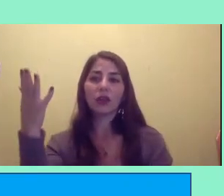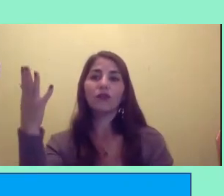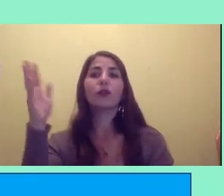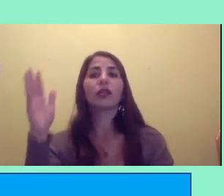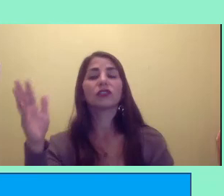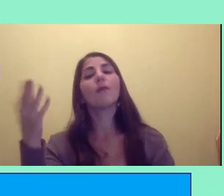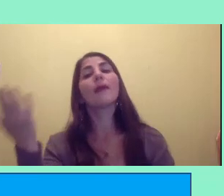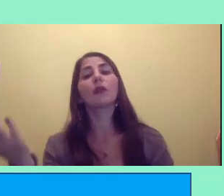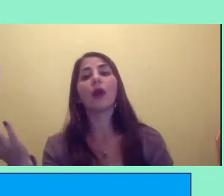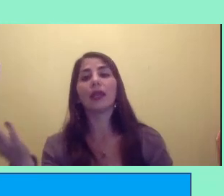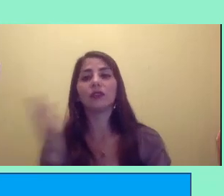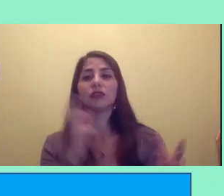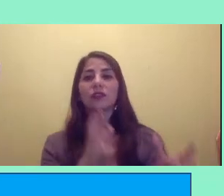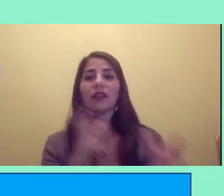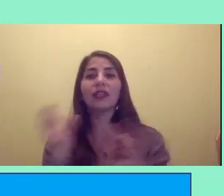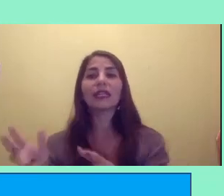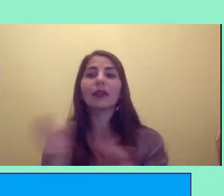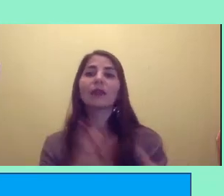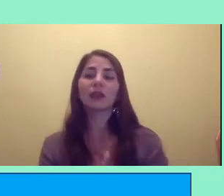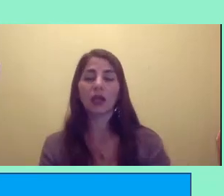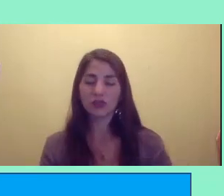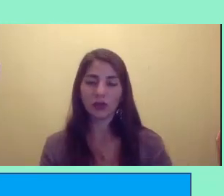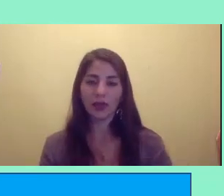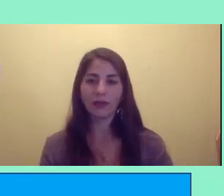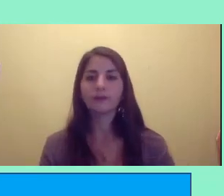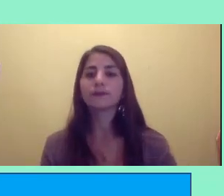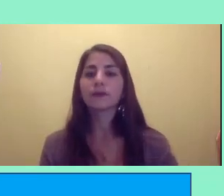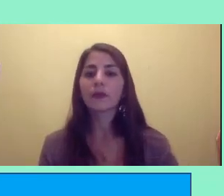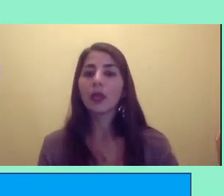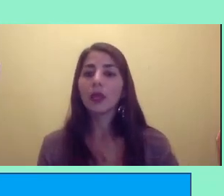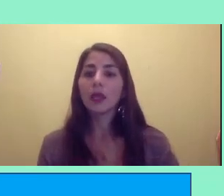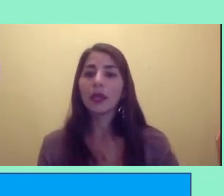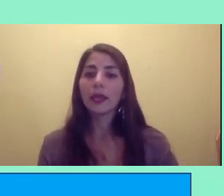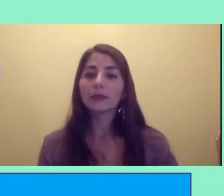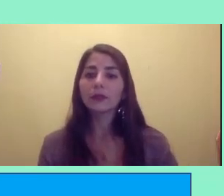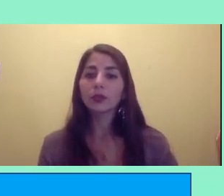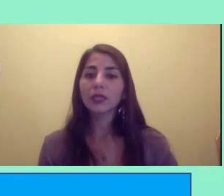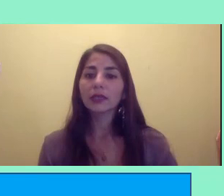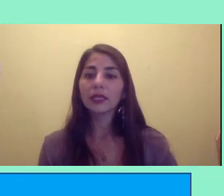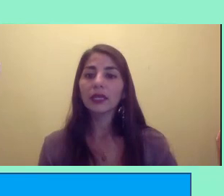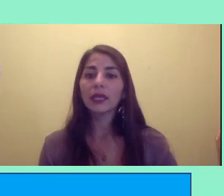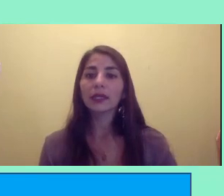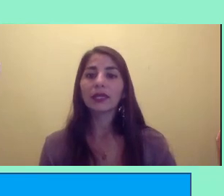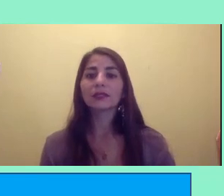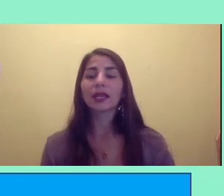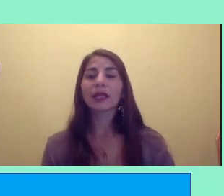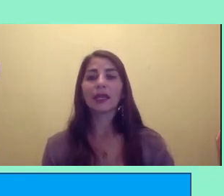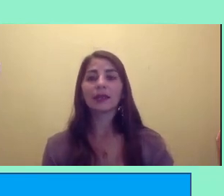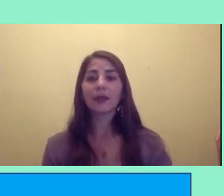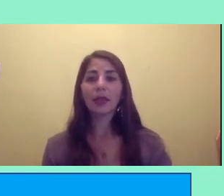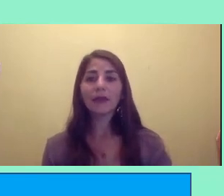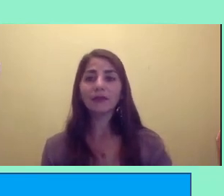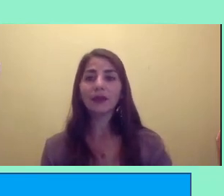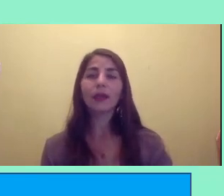a través de una configuración manual, entonces va directamente relacionada. Es importante